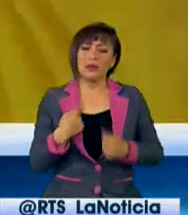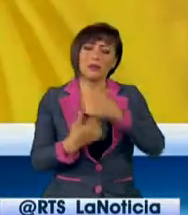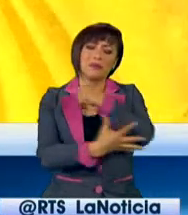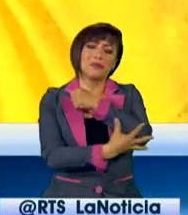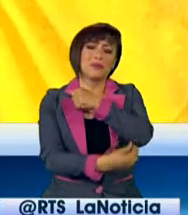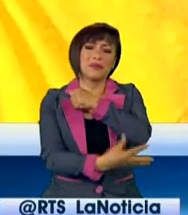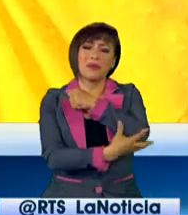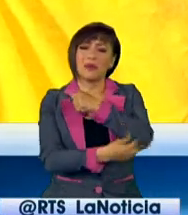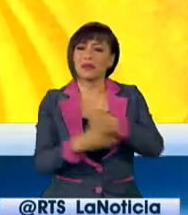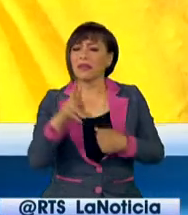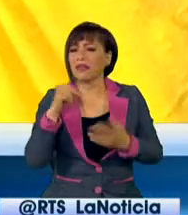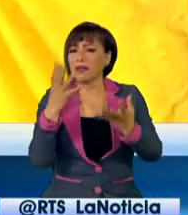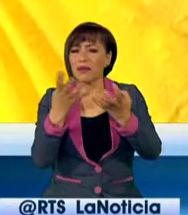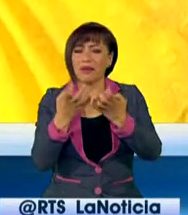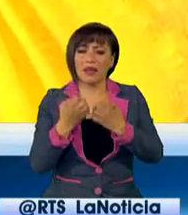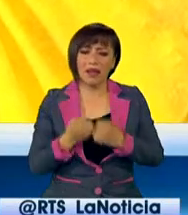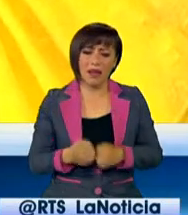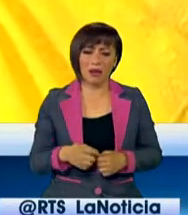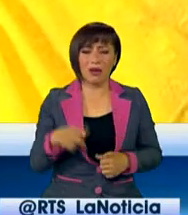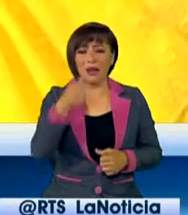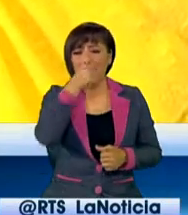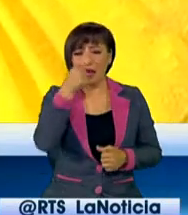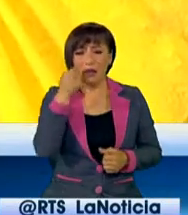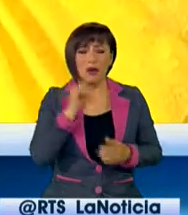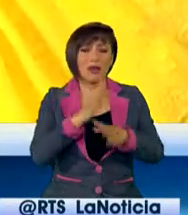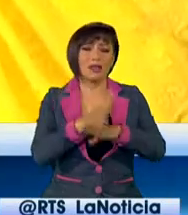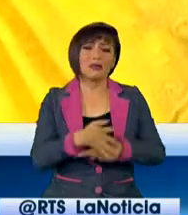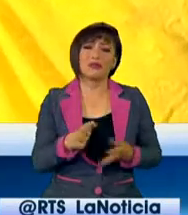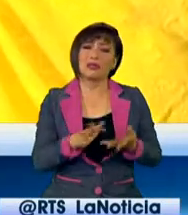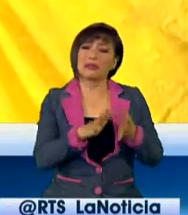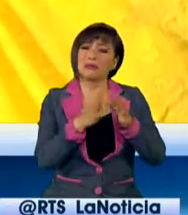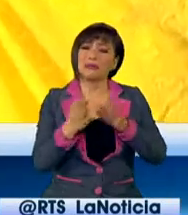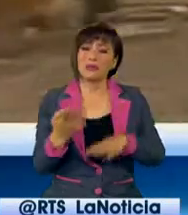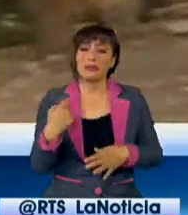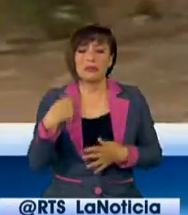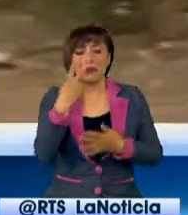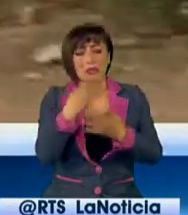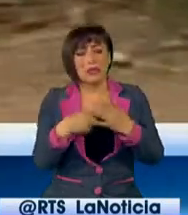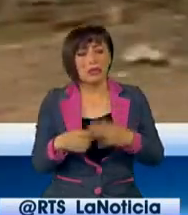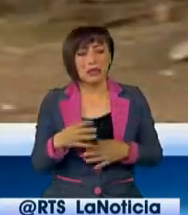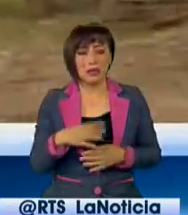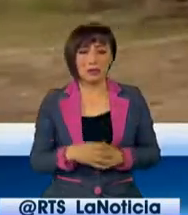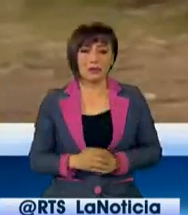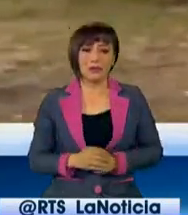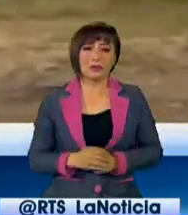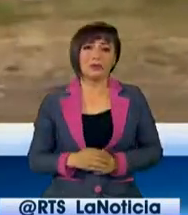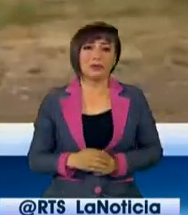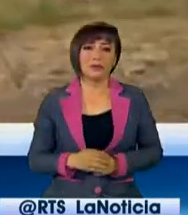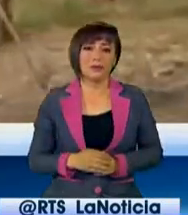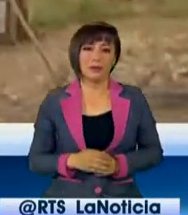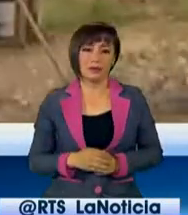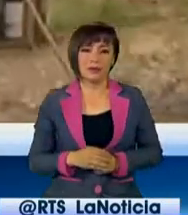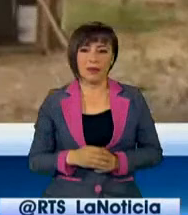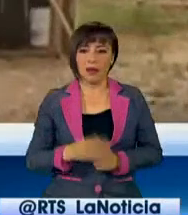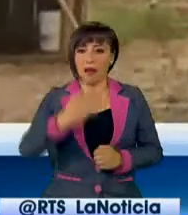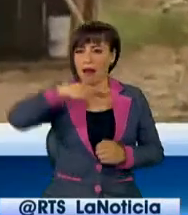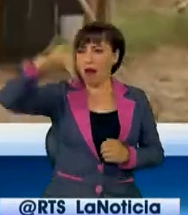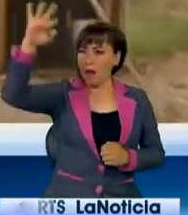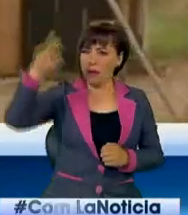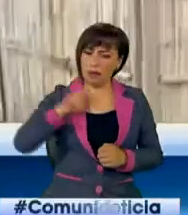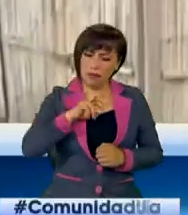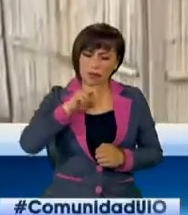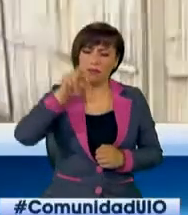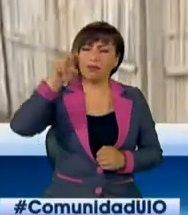pobreza. No quisiera que la droga me lo arrebate a mi hijo, a ninguno. Arriba en la loma, llegamos hasta esta humilde